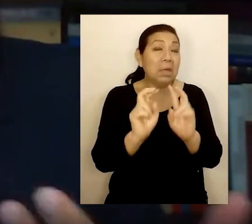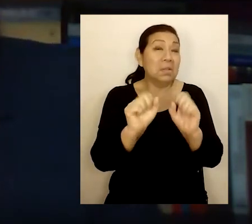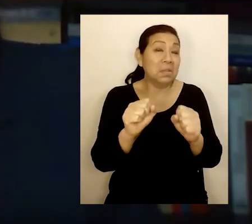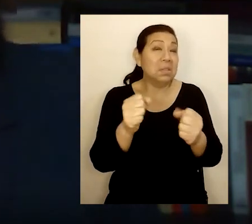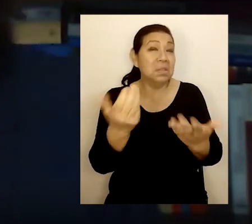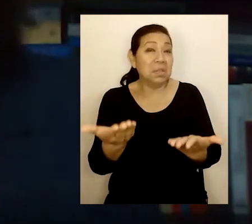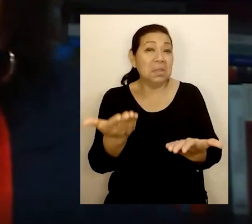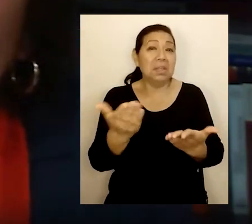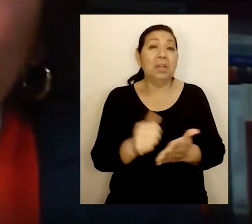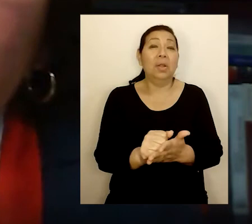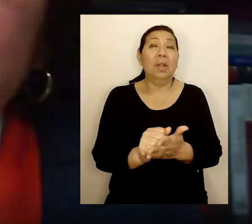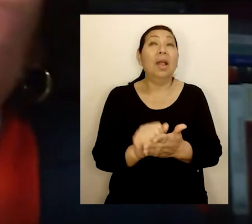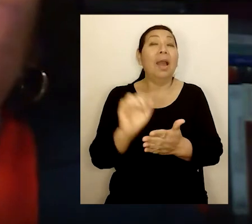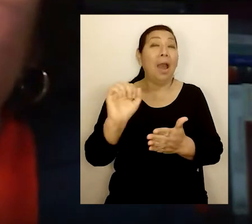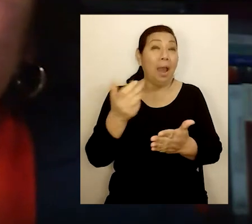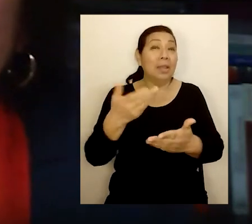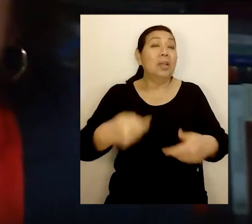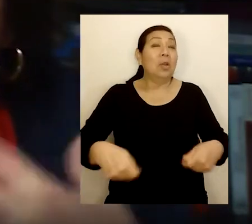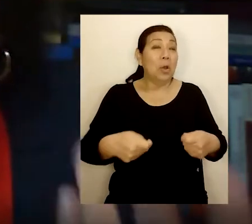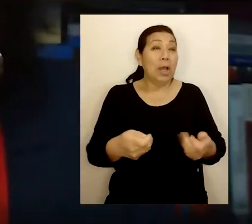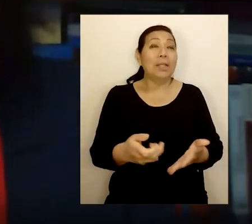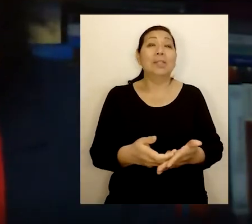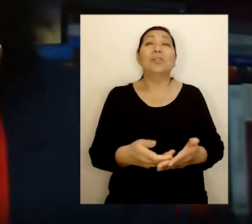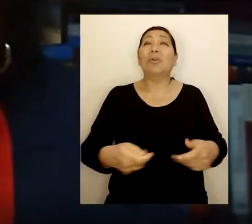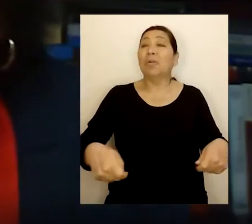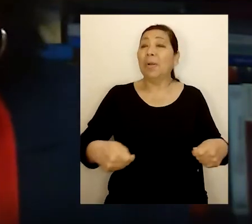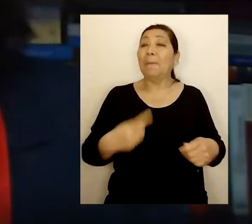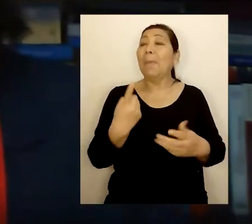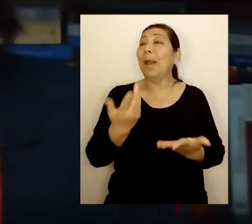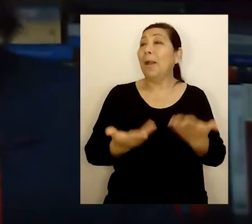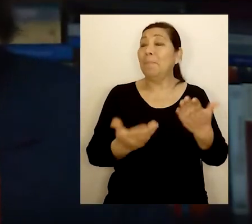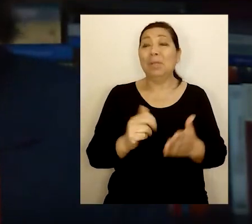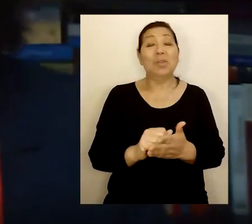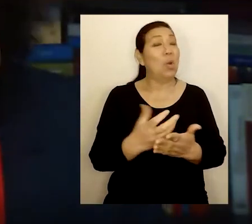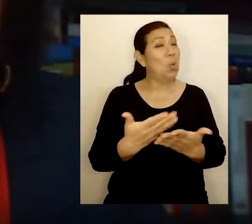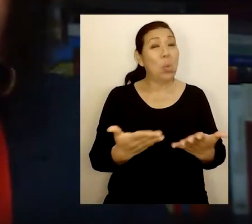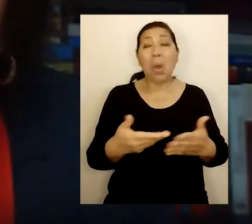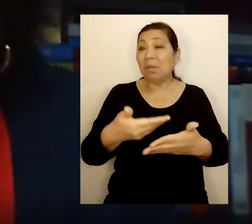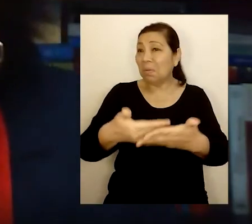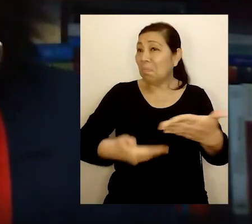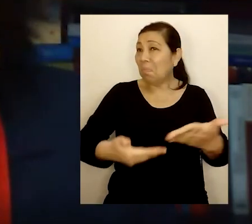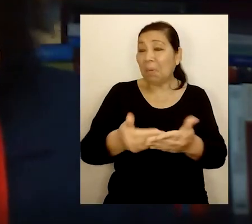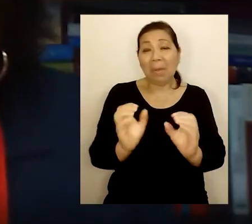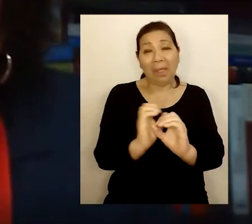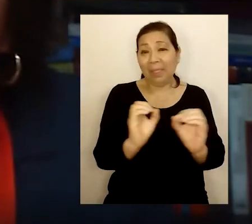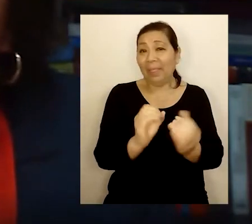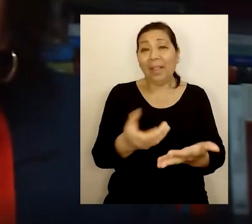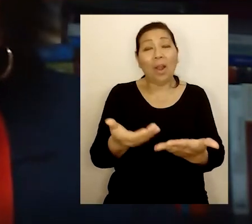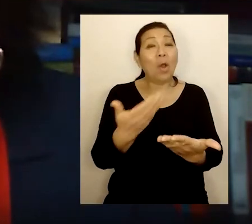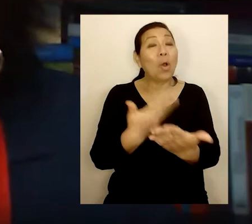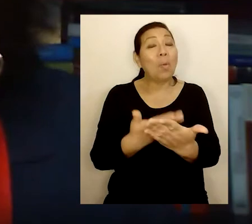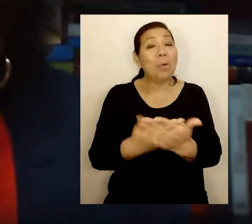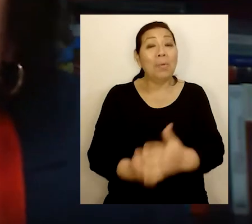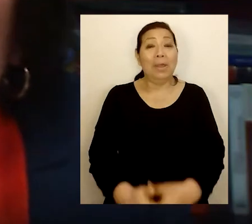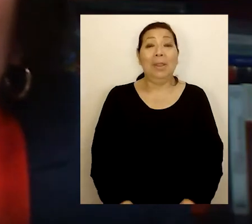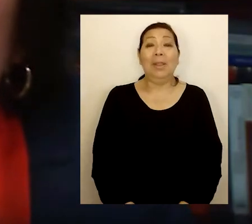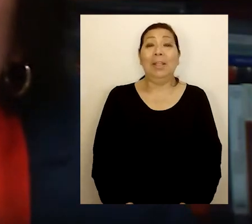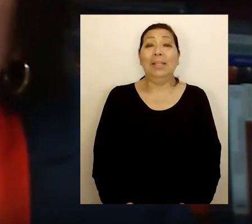sí realmente hubo esos gastos, esos egresos, a pesar de que no hay las guías, no hay las facturas, no hay los